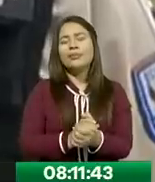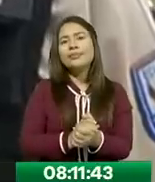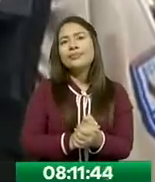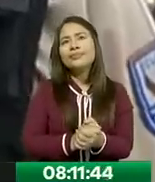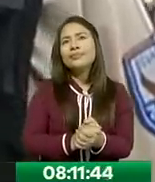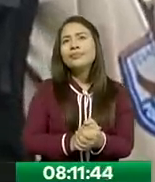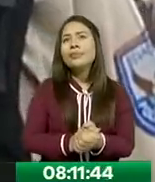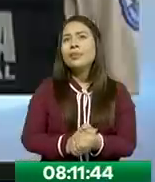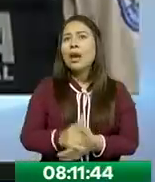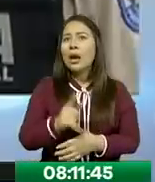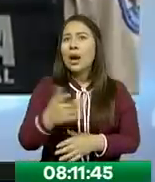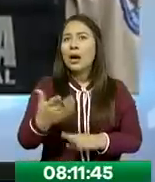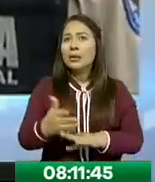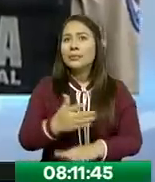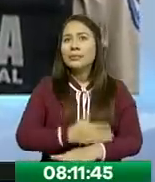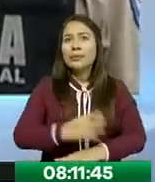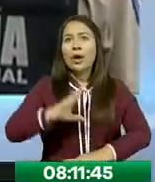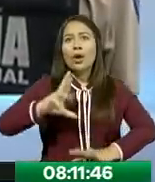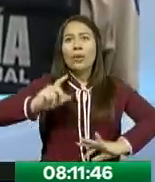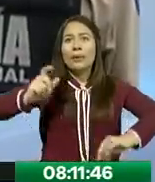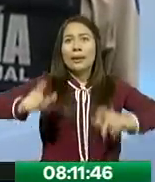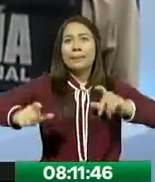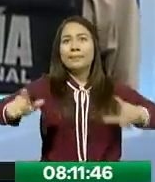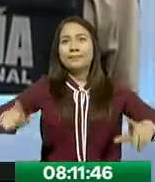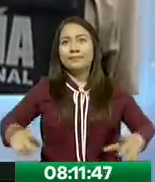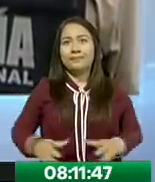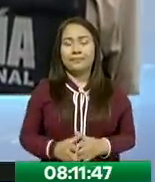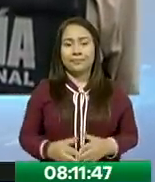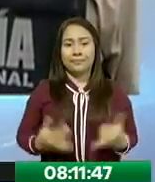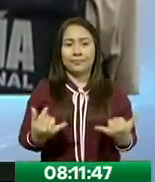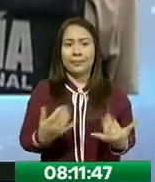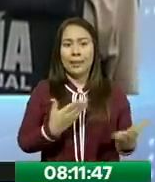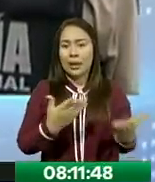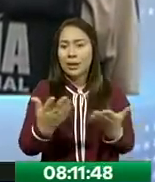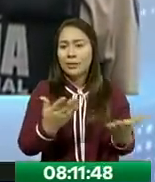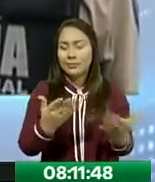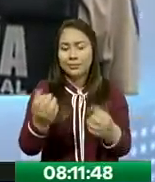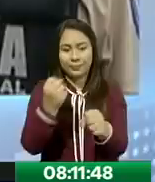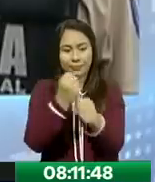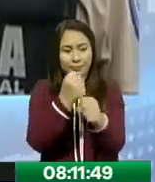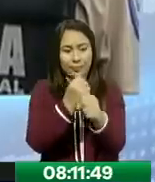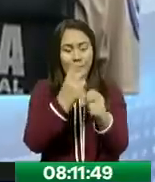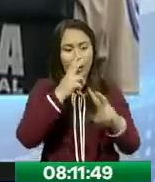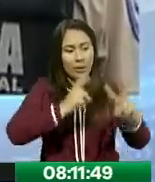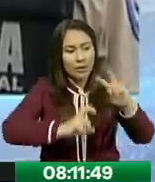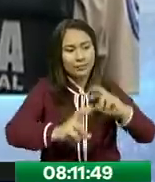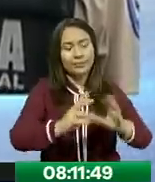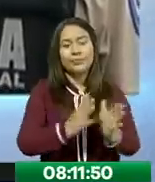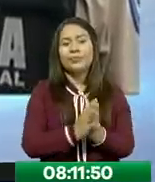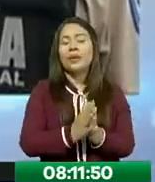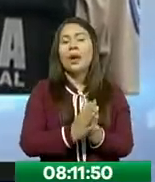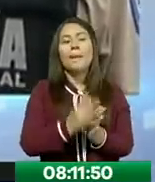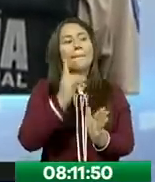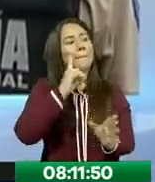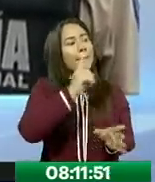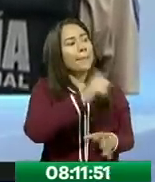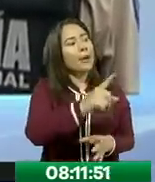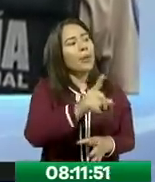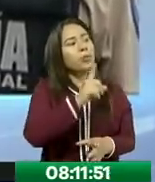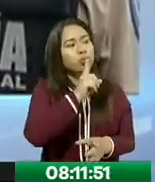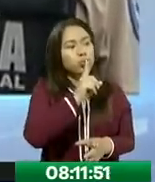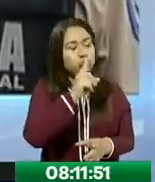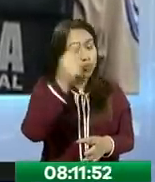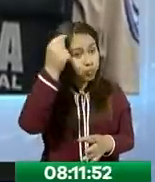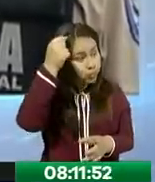aparentemente estuvieron realizando robo a personas. Entonces, por parte del servicio de CIPROVAG, que se encarga de lo que es robo a personas, están verificando si en